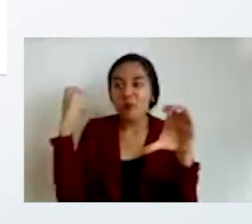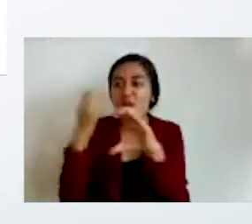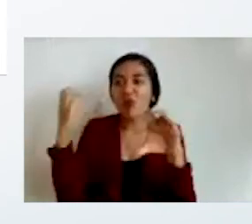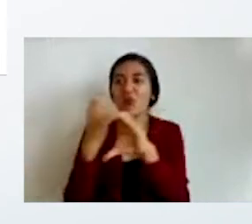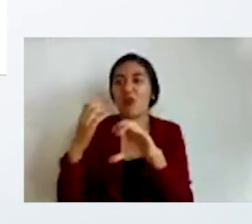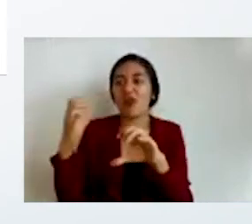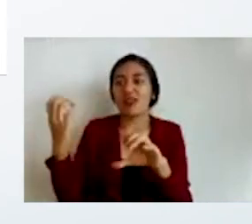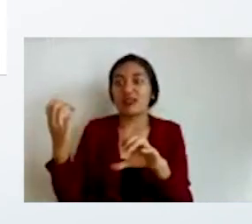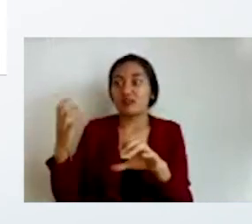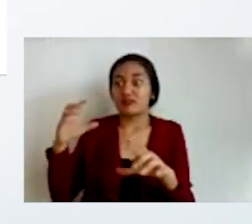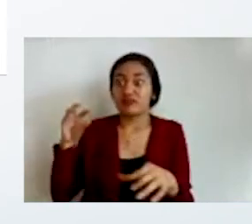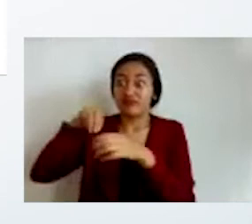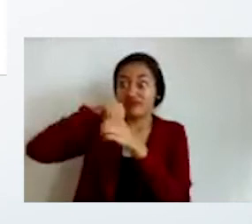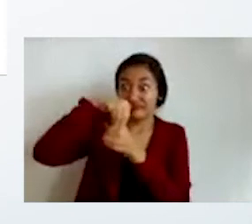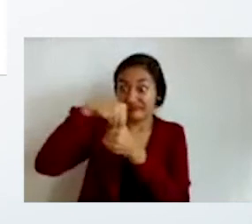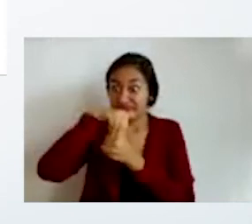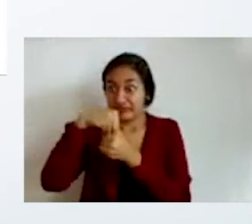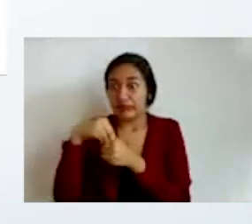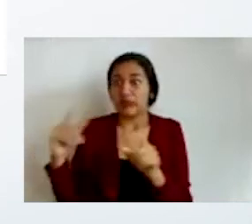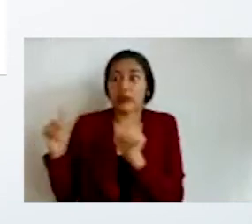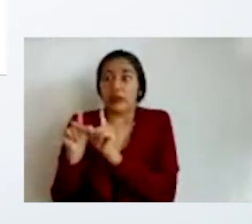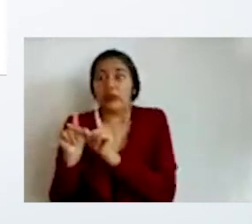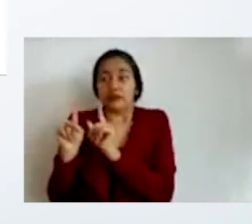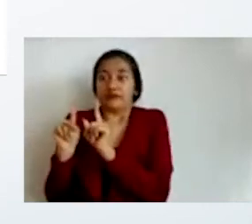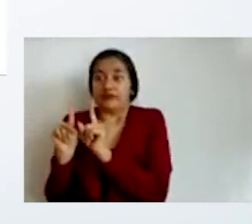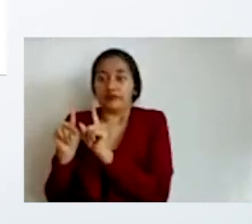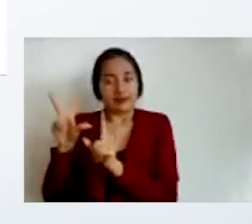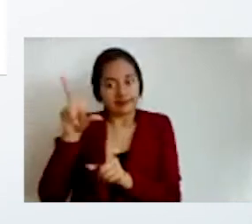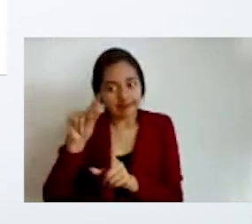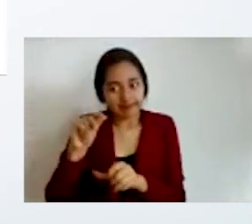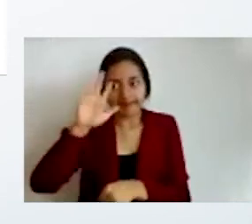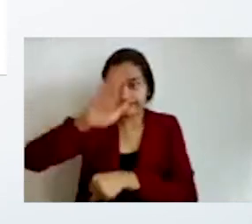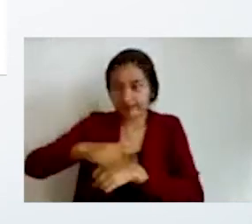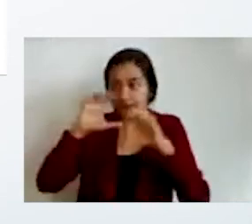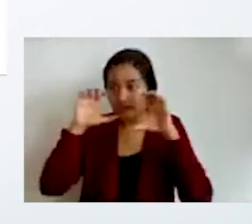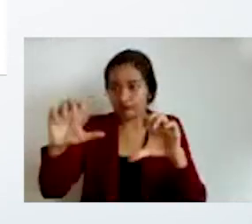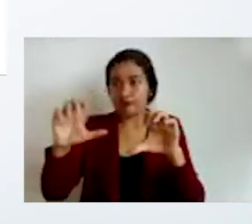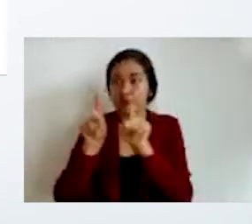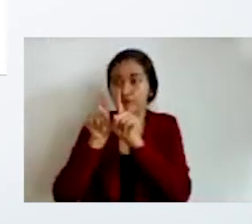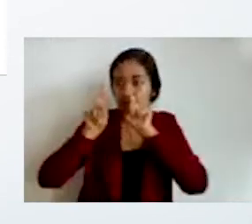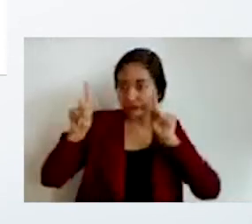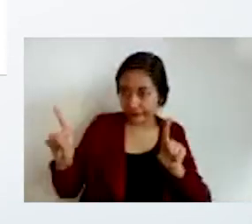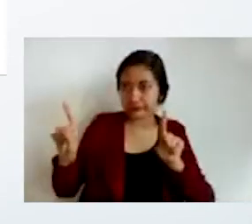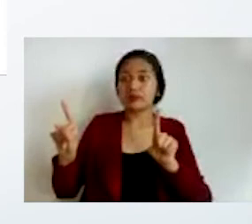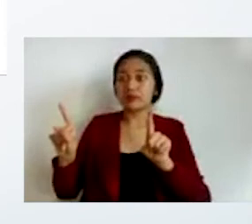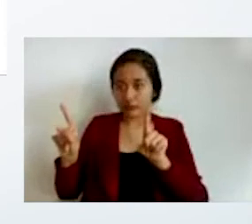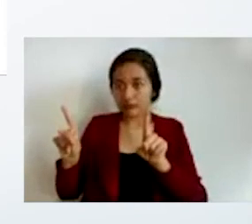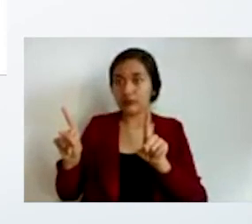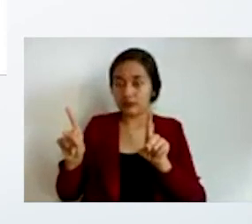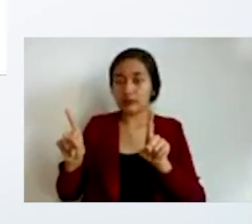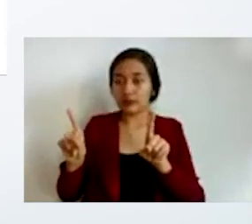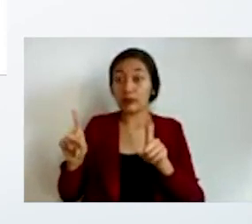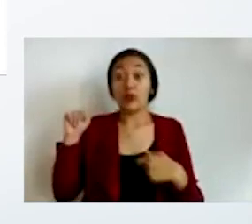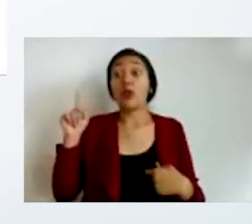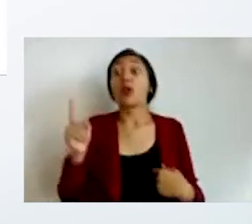manera tal que queden juntos unas personas con otras. Un punto que ha sido crucial,